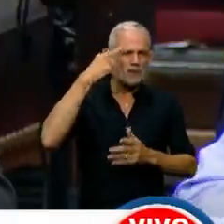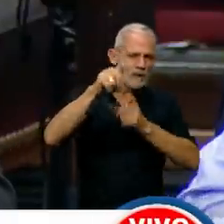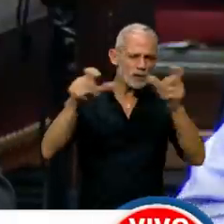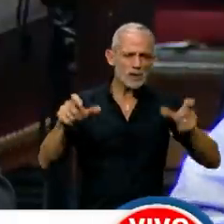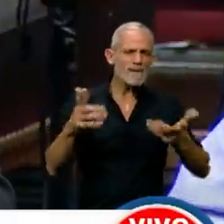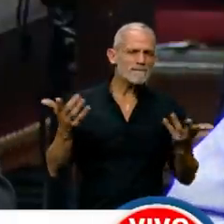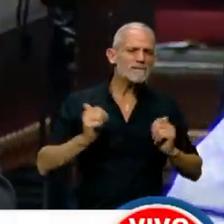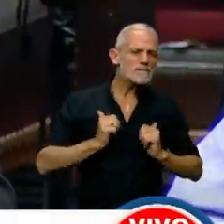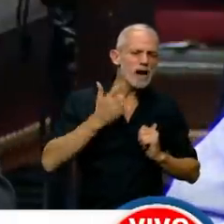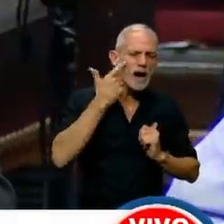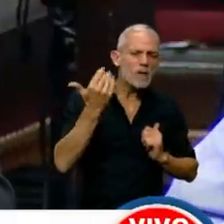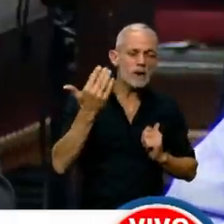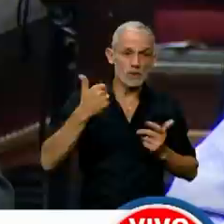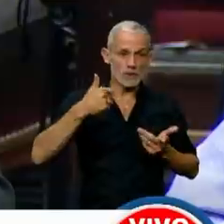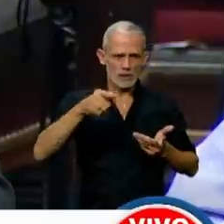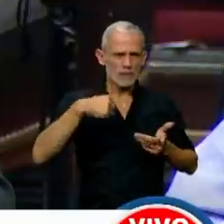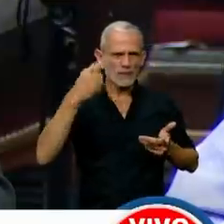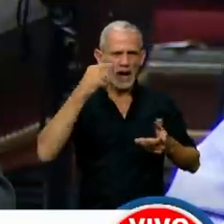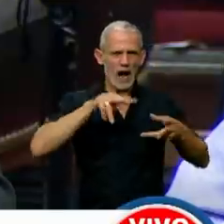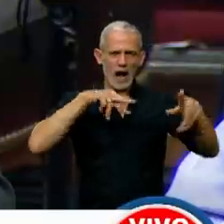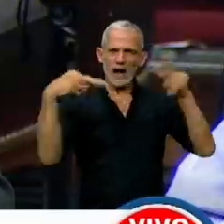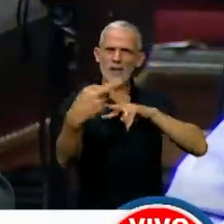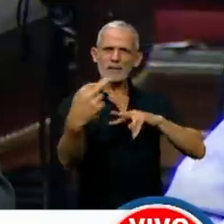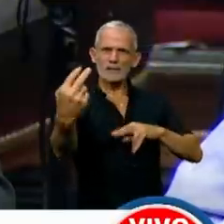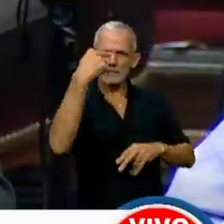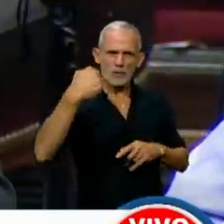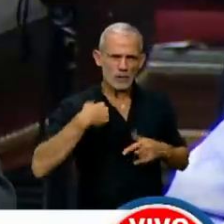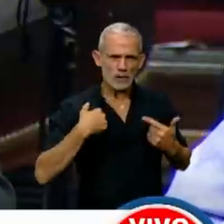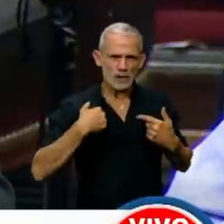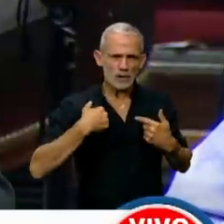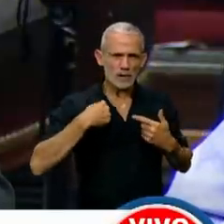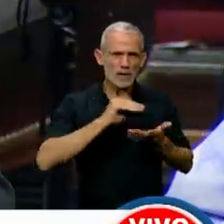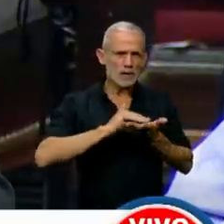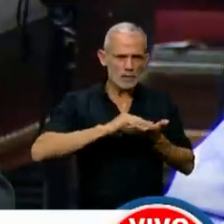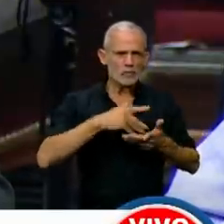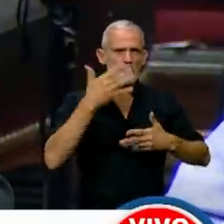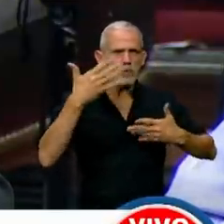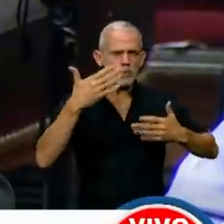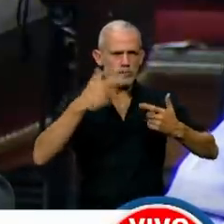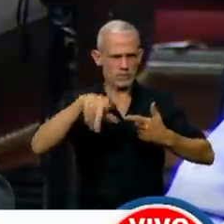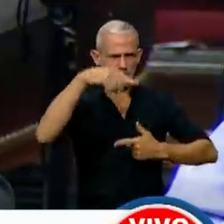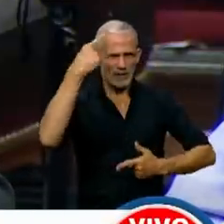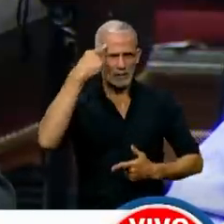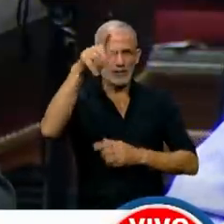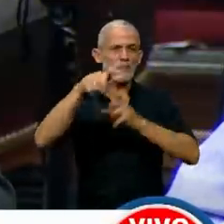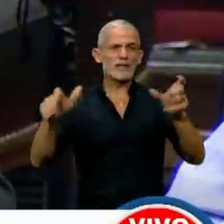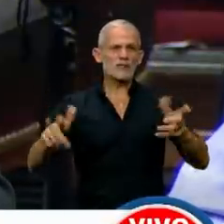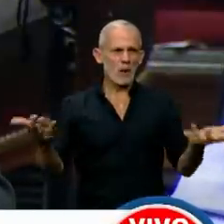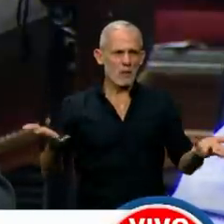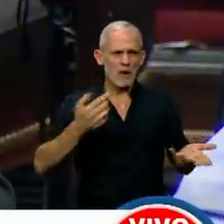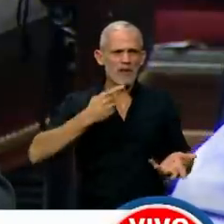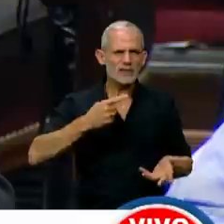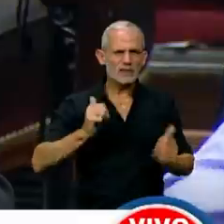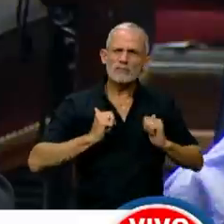escucharnos qué pensarán los ciudadanos argentinos cuando nos escuchan qué pensará un ciudadano argentino cuando